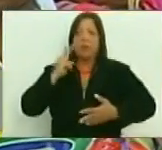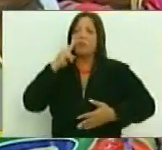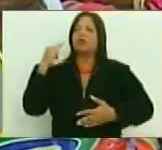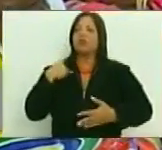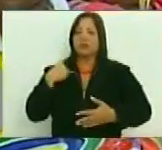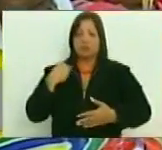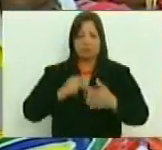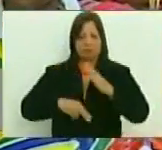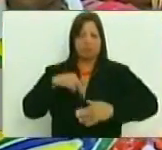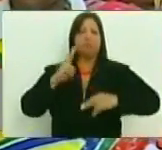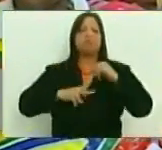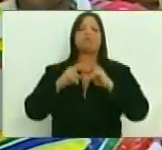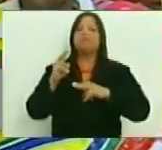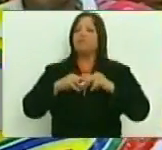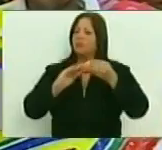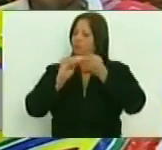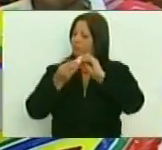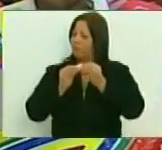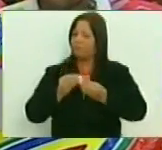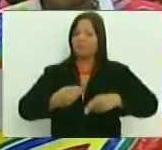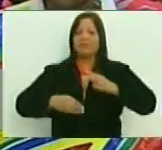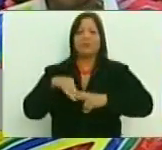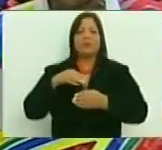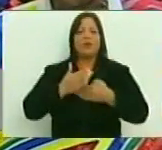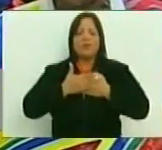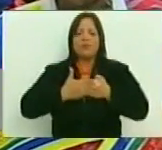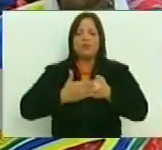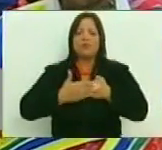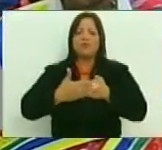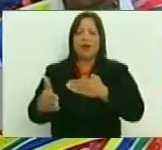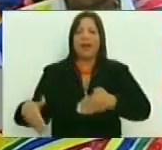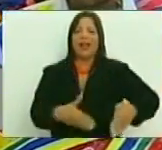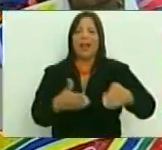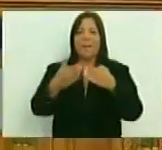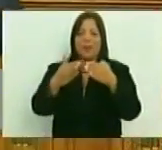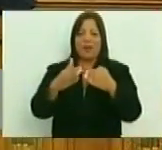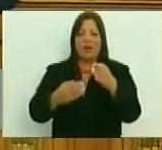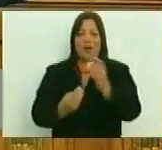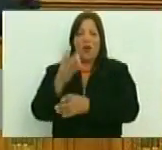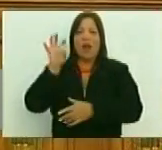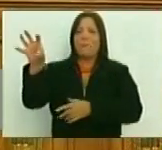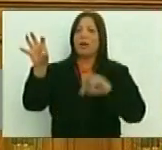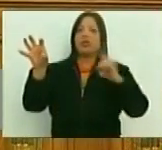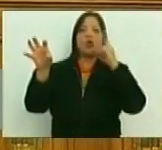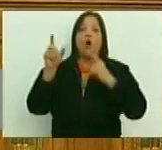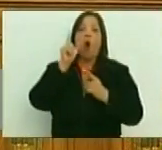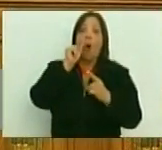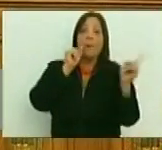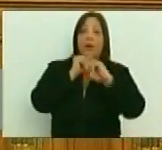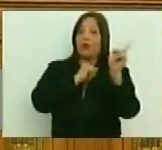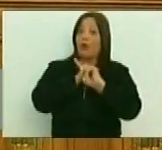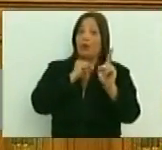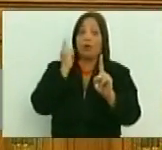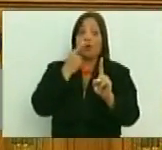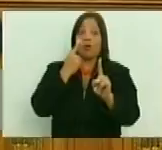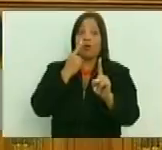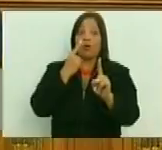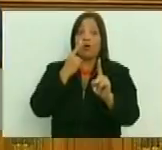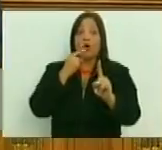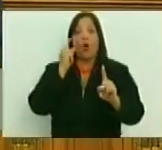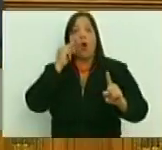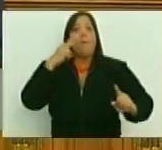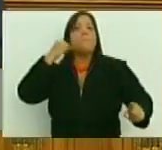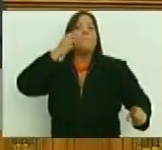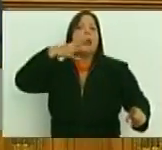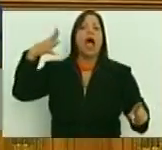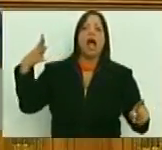protagonizado y construido la patria en su recorrido. La patria no la hicieron solo hombres, no solo los